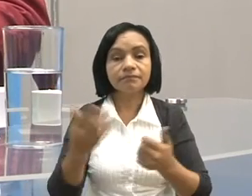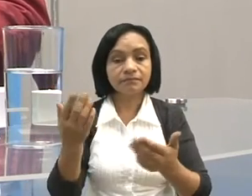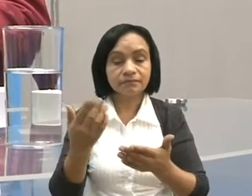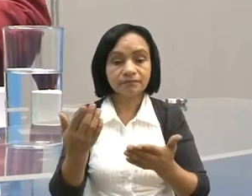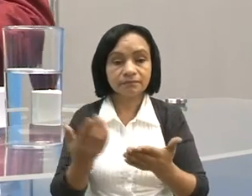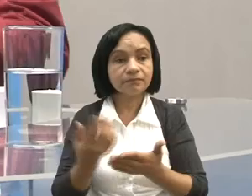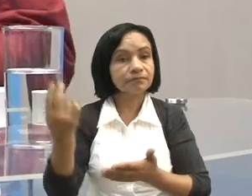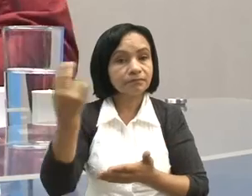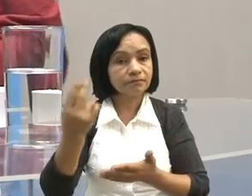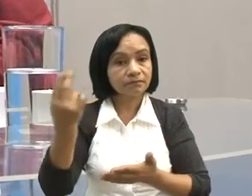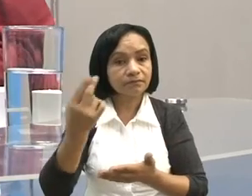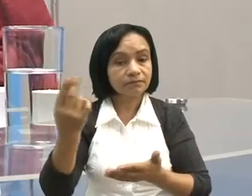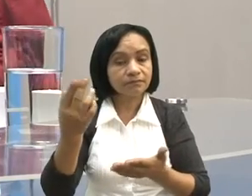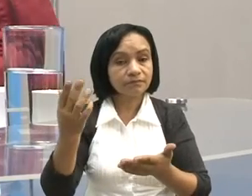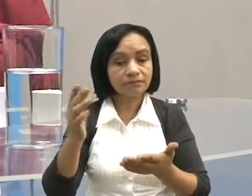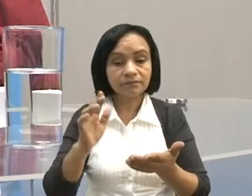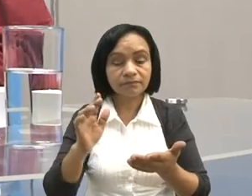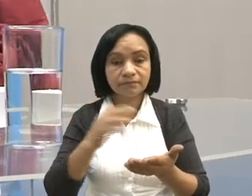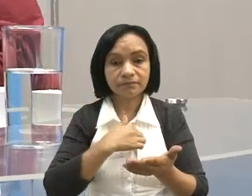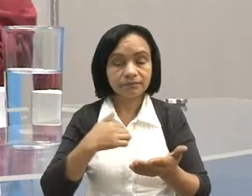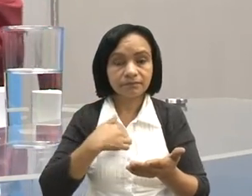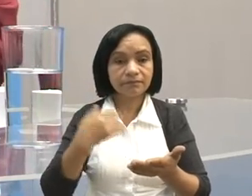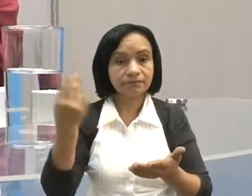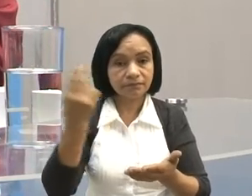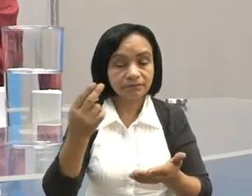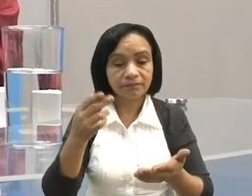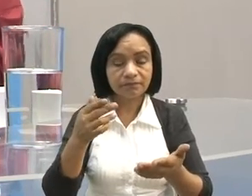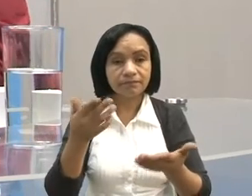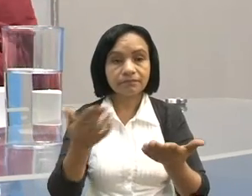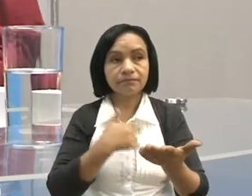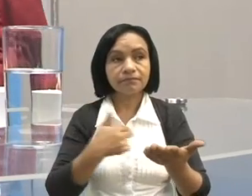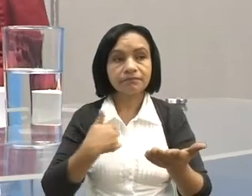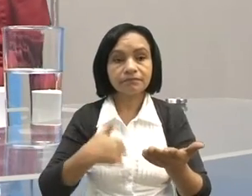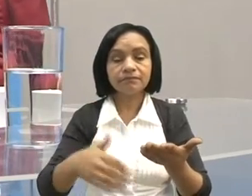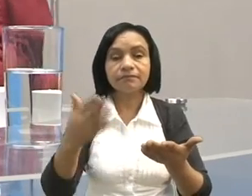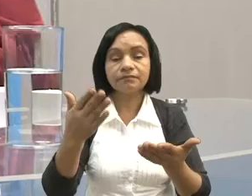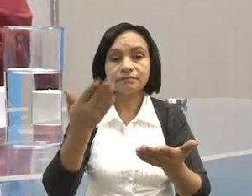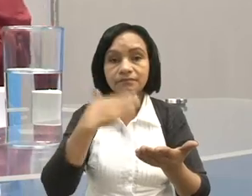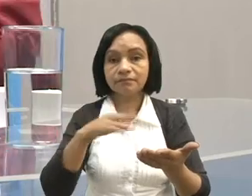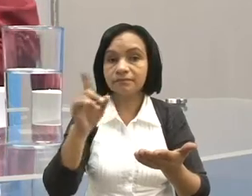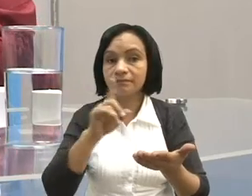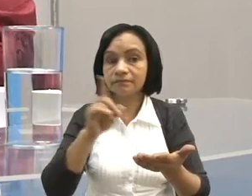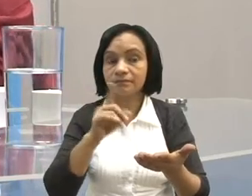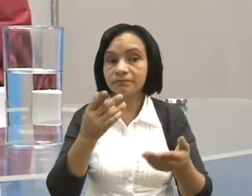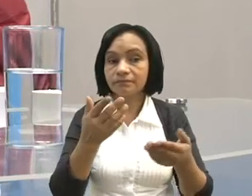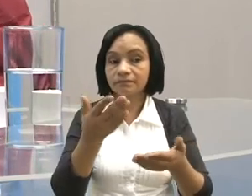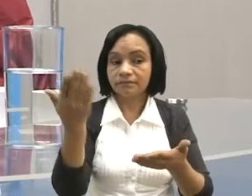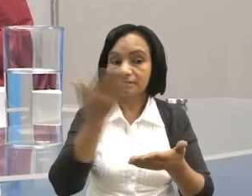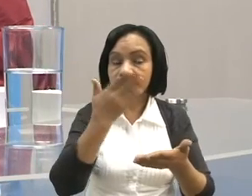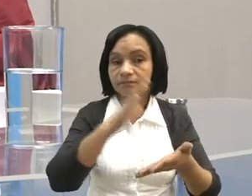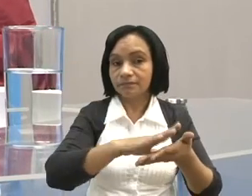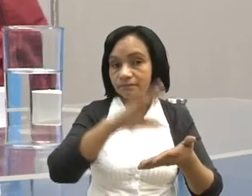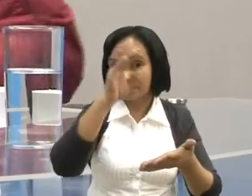tecnología. Entonces, ¿cómo usarla para evitar que sea en función de hacer daño y no en función,